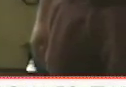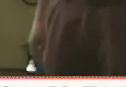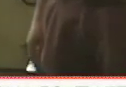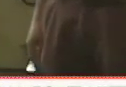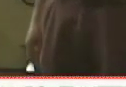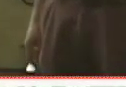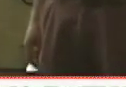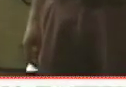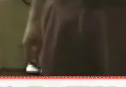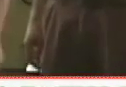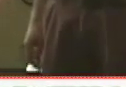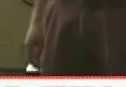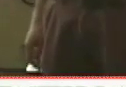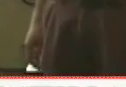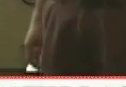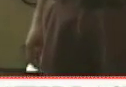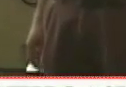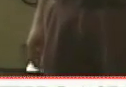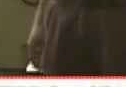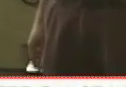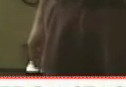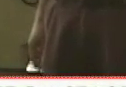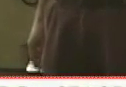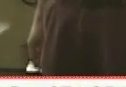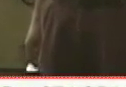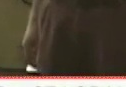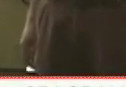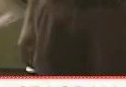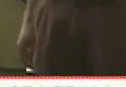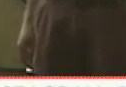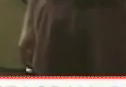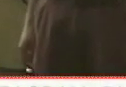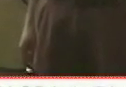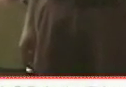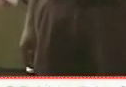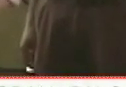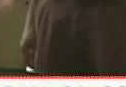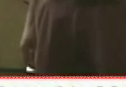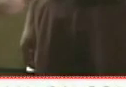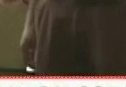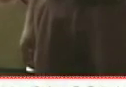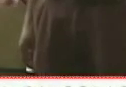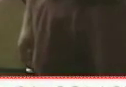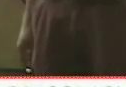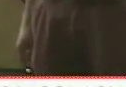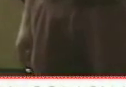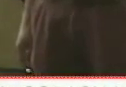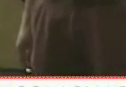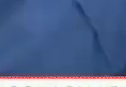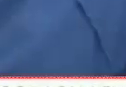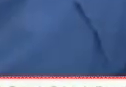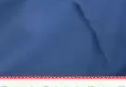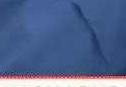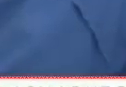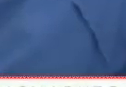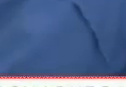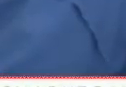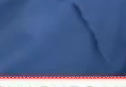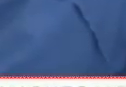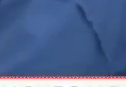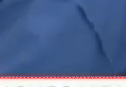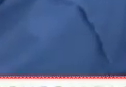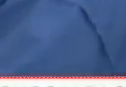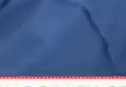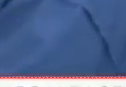corazón de la zona industrial de venezuela a mi lado me acompaña el viceministro villalba de comercio